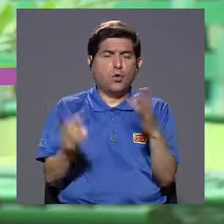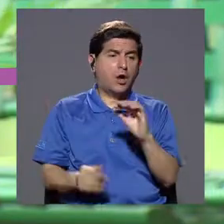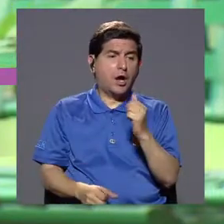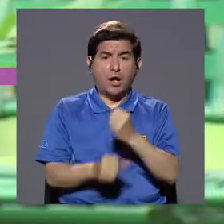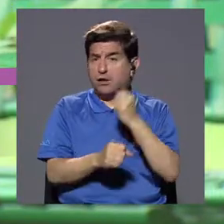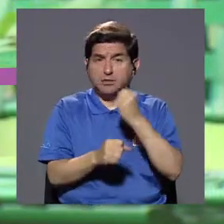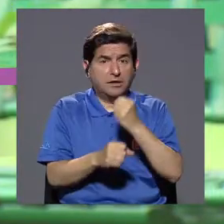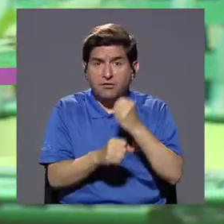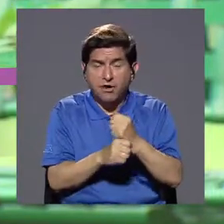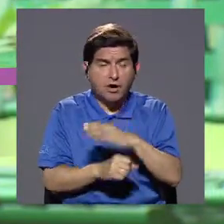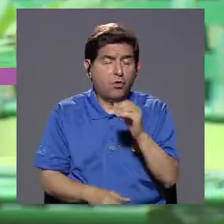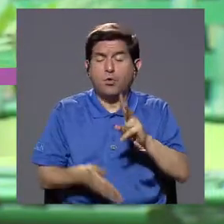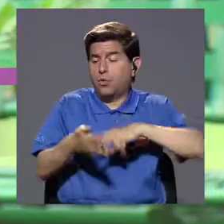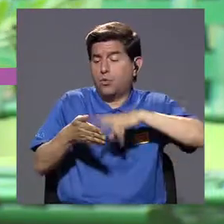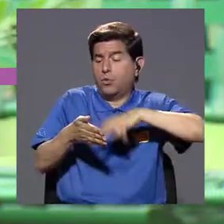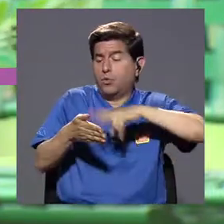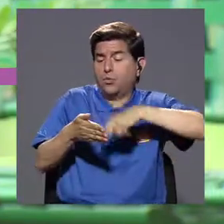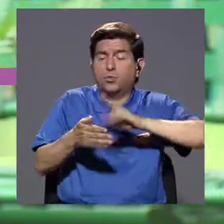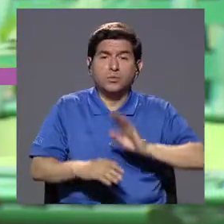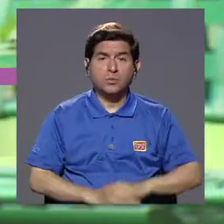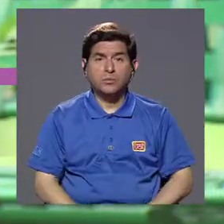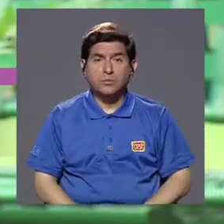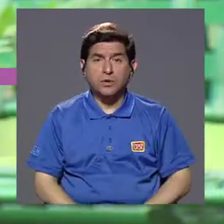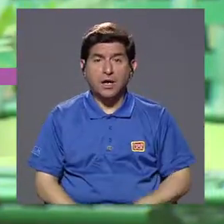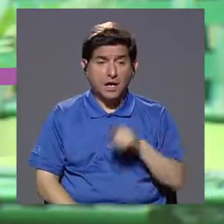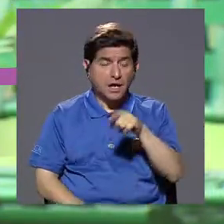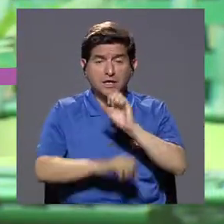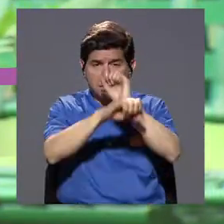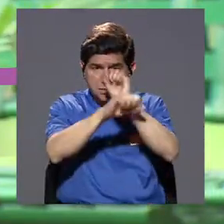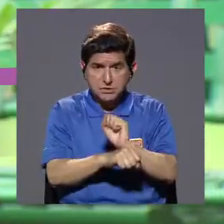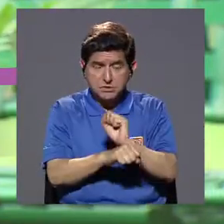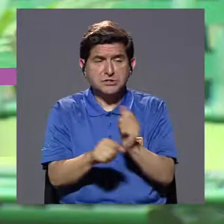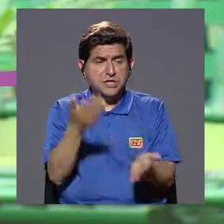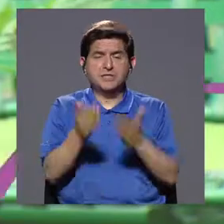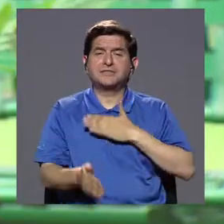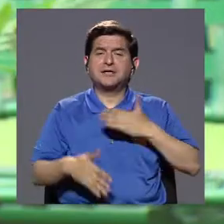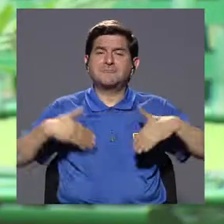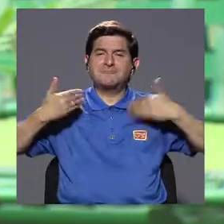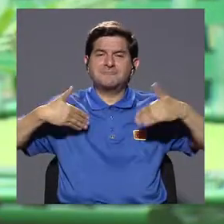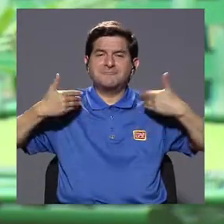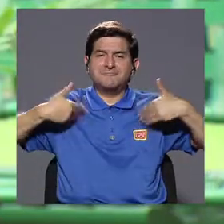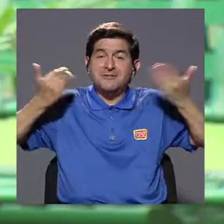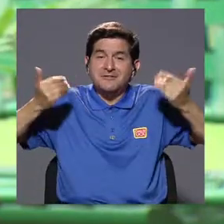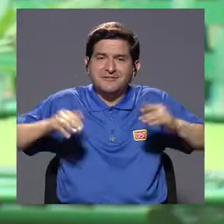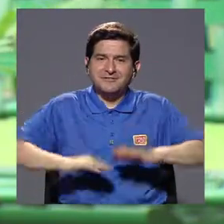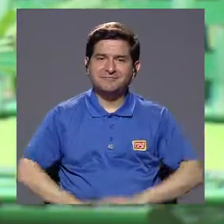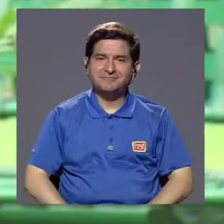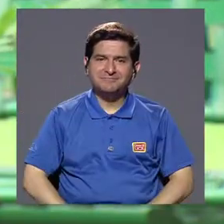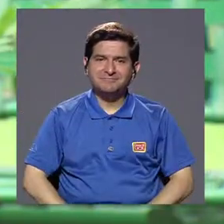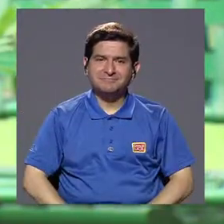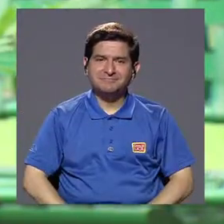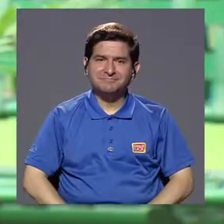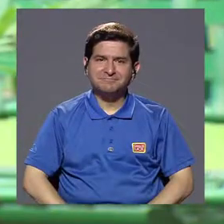trabajo o que implica la lectura como lo tiene puede ser que sea mi felicidad entonces